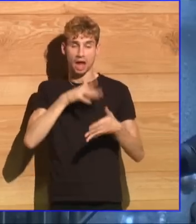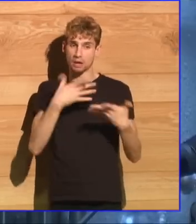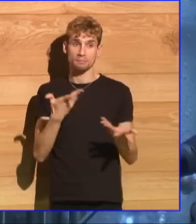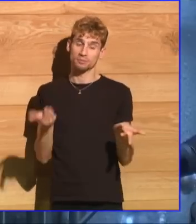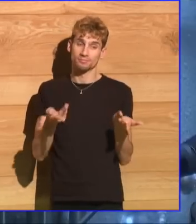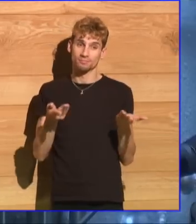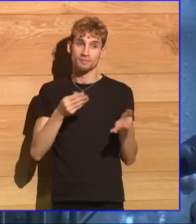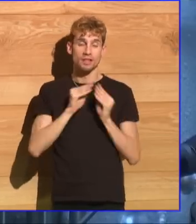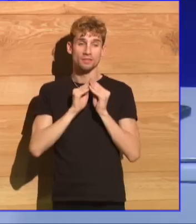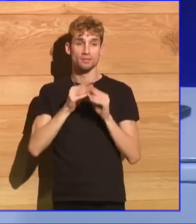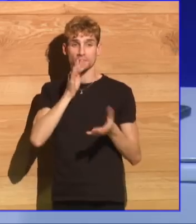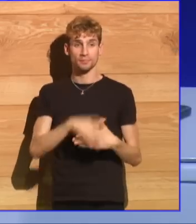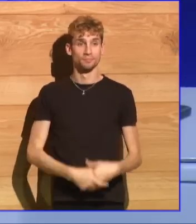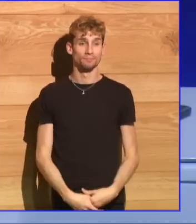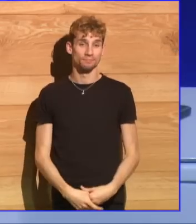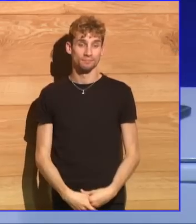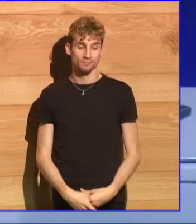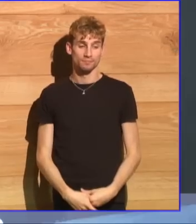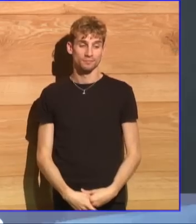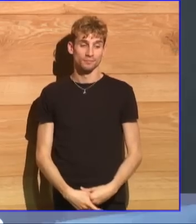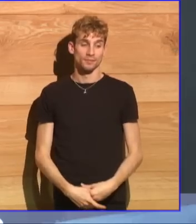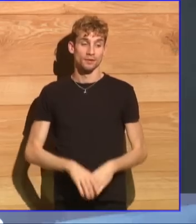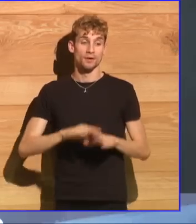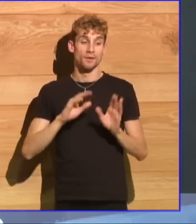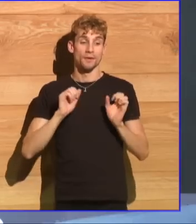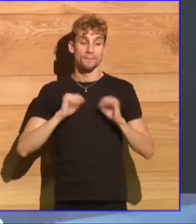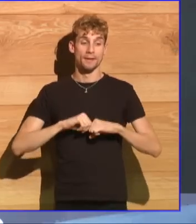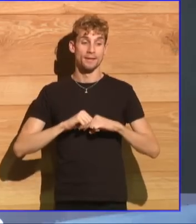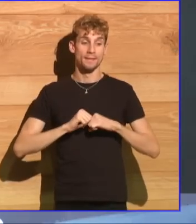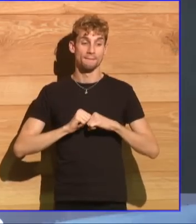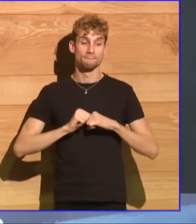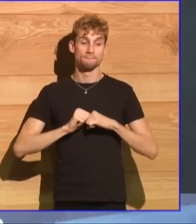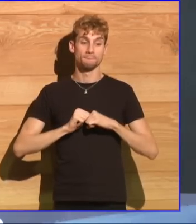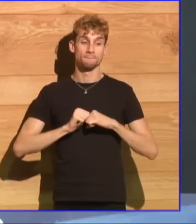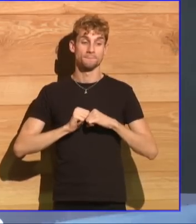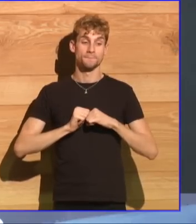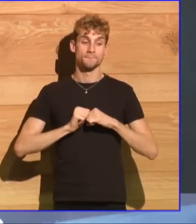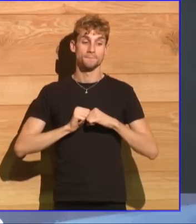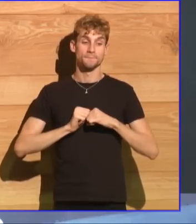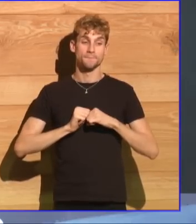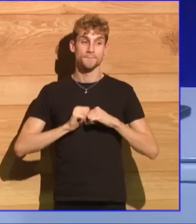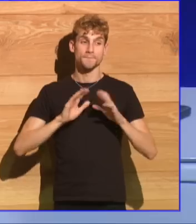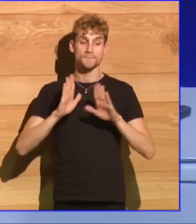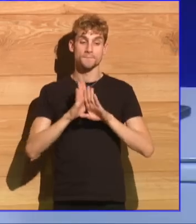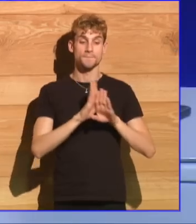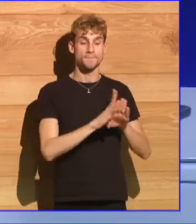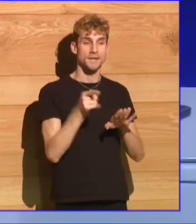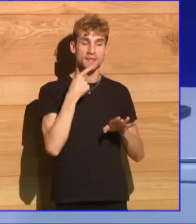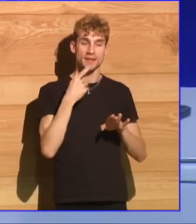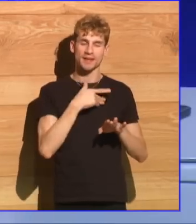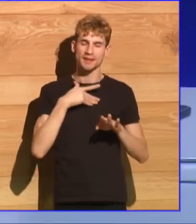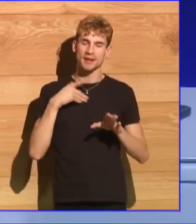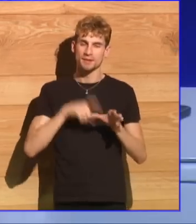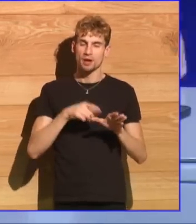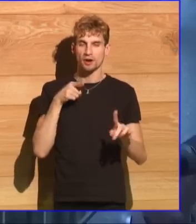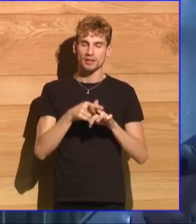hacer. Vale. Bueno, vamos a... Al margen de eso. Y Él Crichton, le dice que quiere pujar para hacerse bueno, que con se, los... que se la